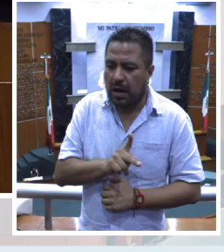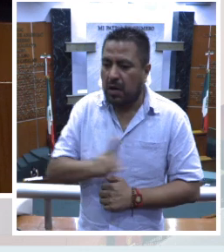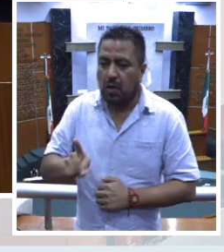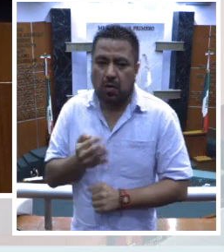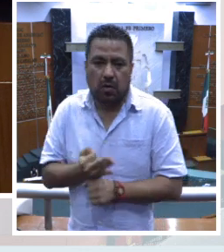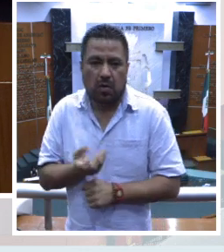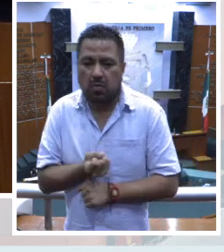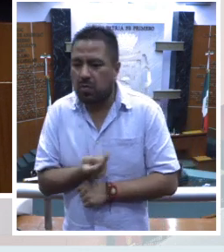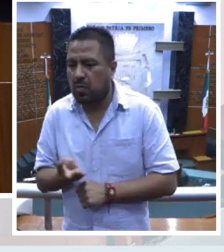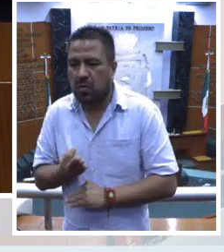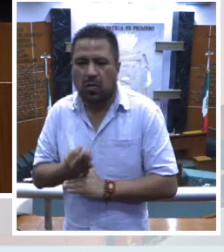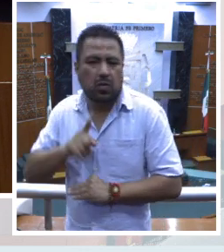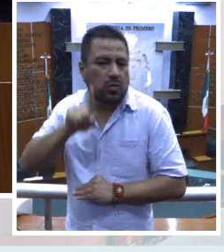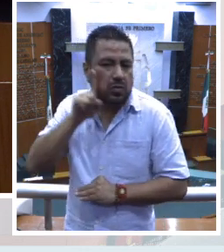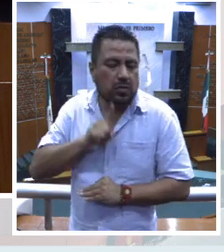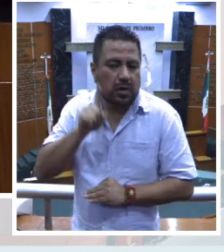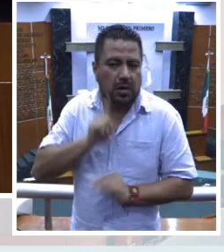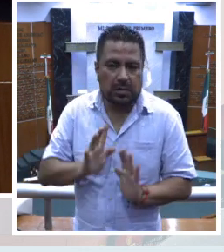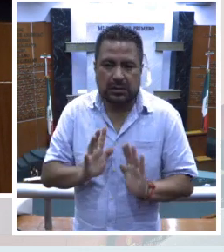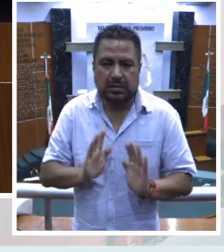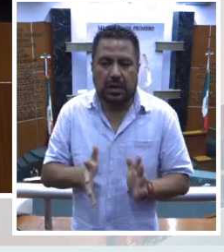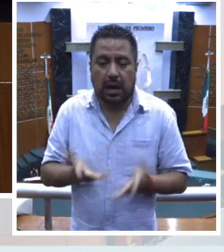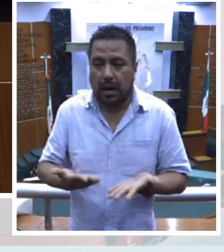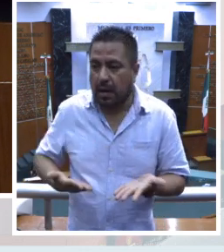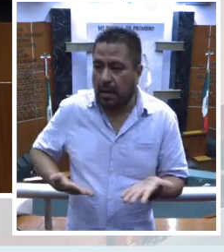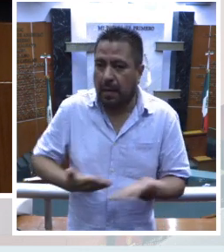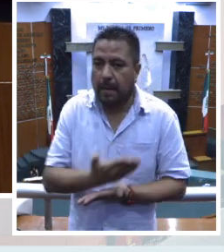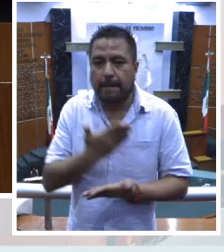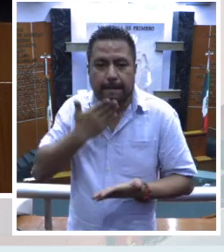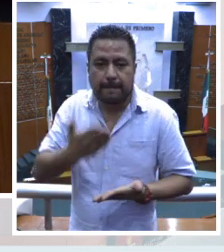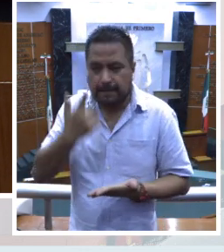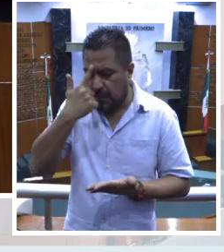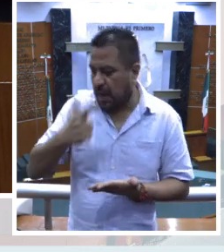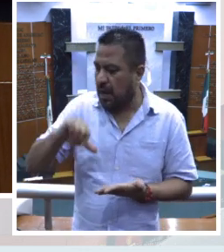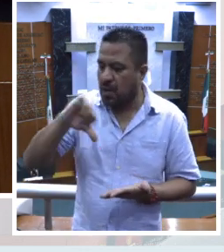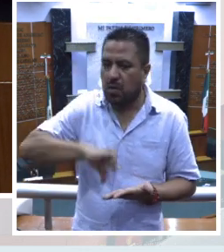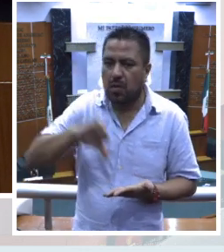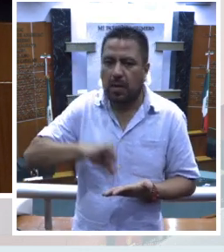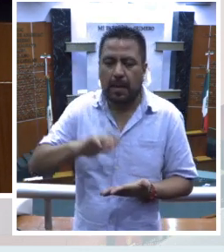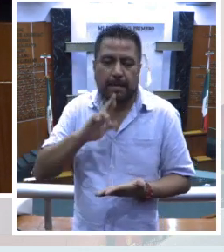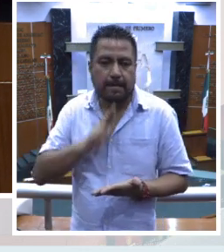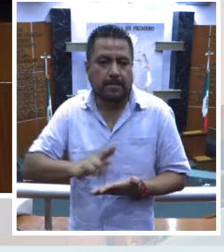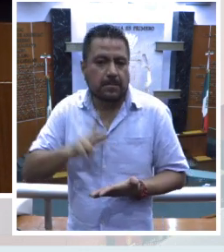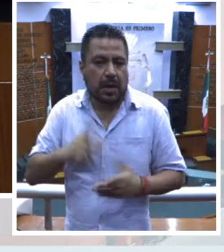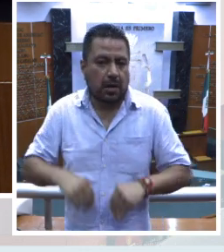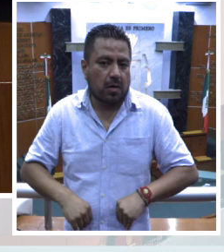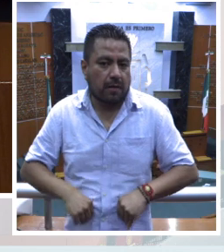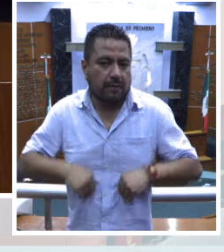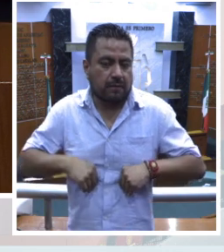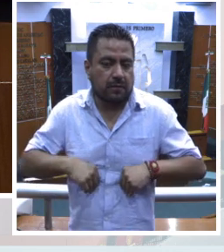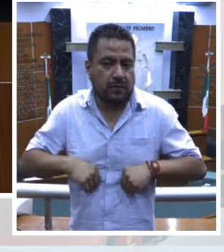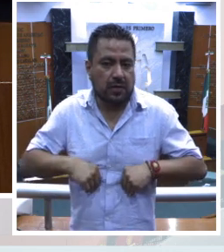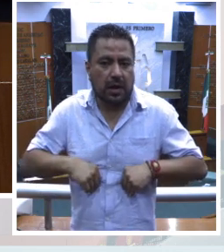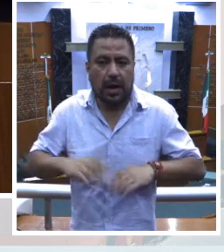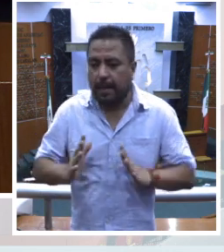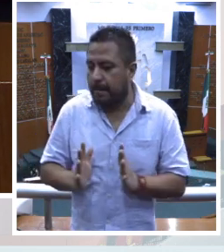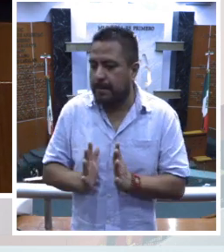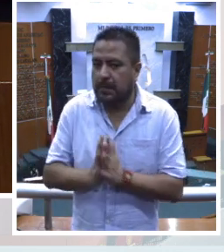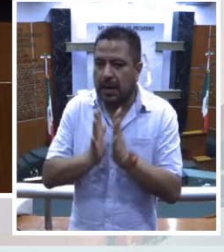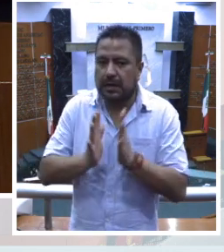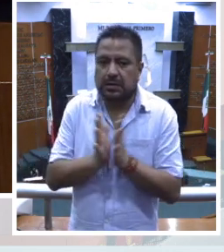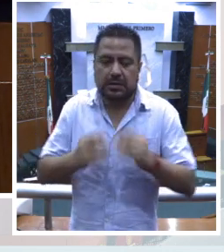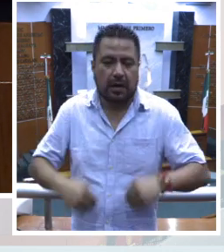que muchas mujeres han allanado el camino para que hoy tengamos mejores condiciones al participar en la